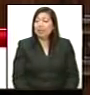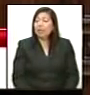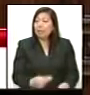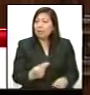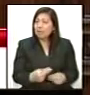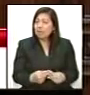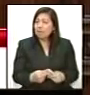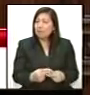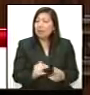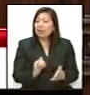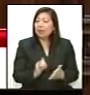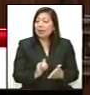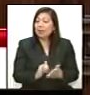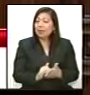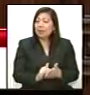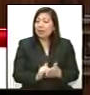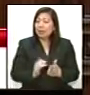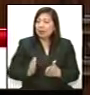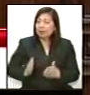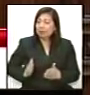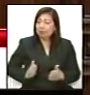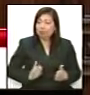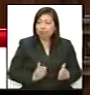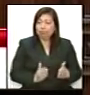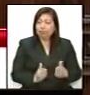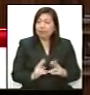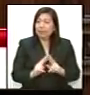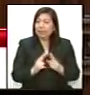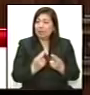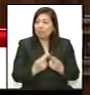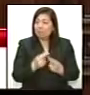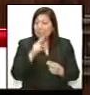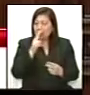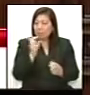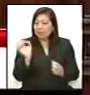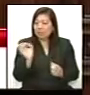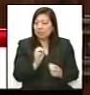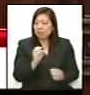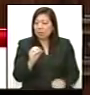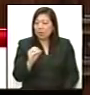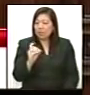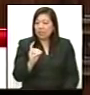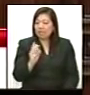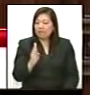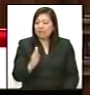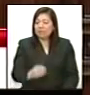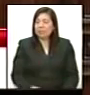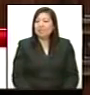la consigna que orienta este evento, por un Perú sin Odebrecht.